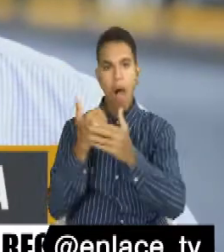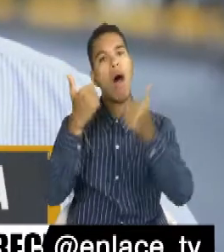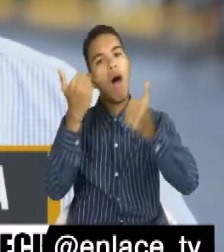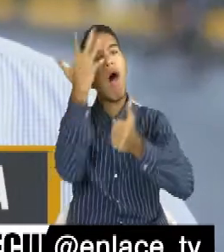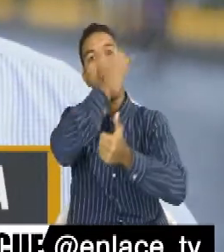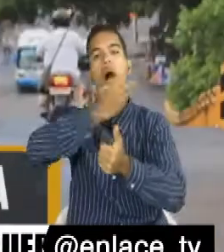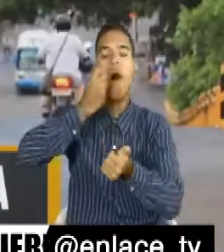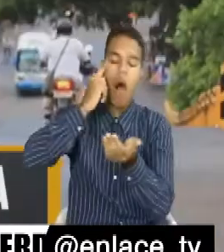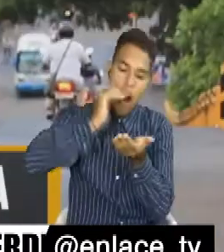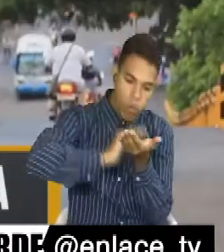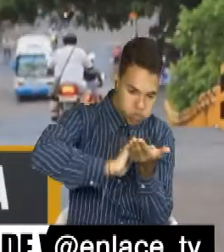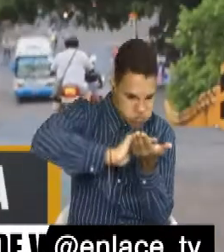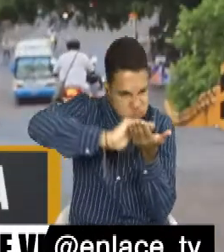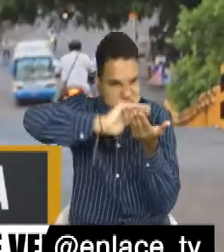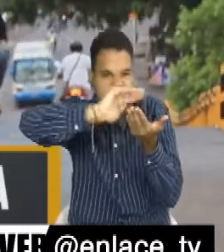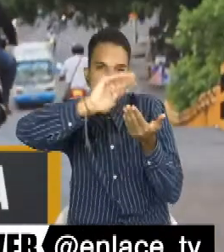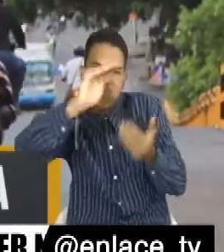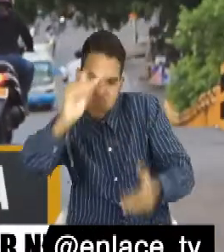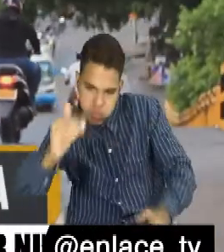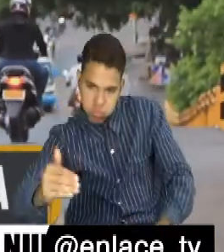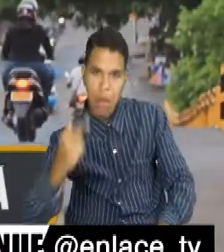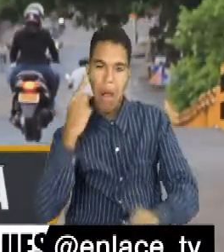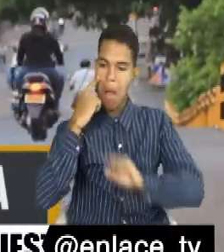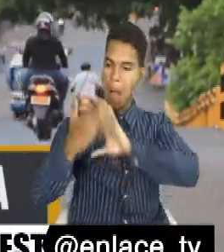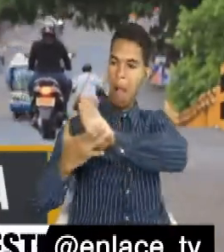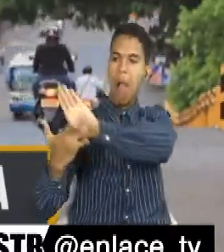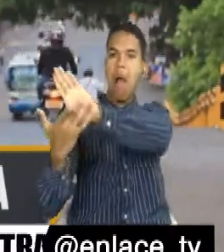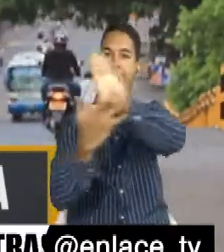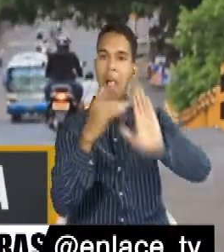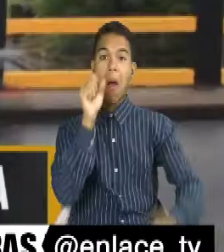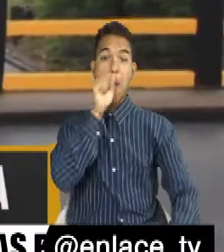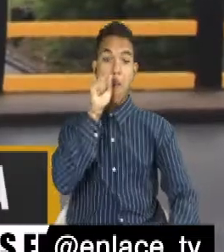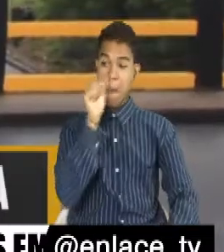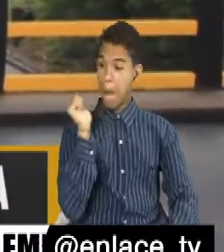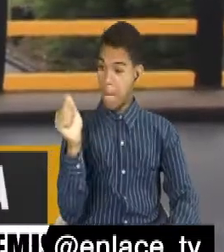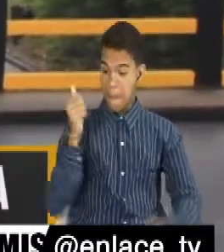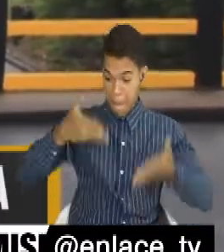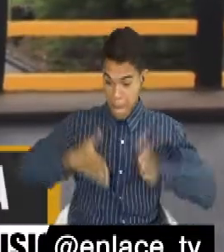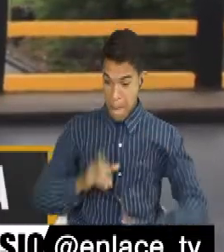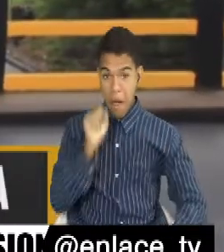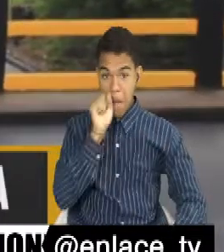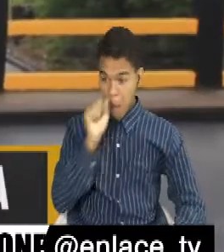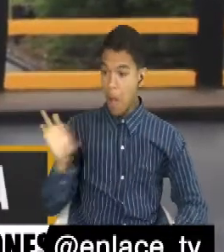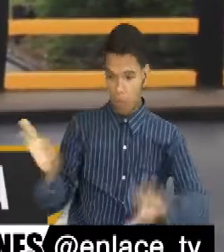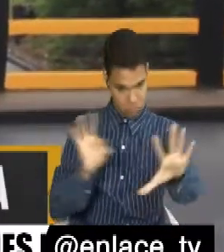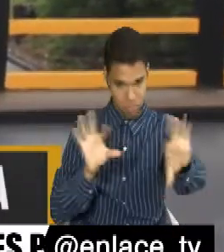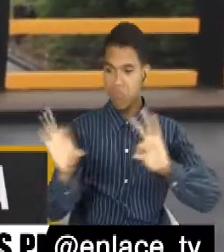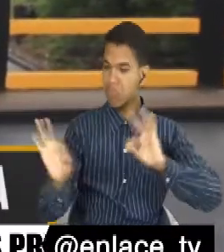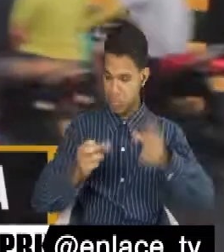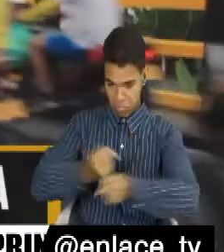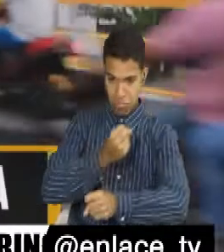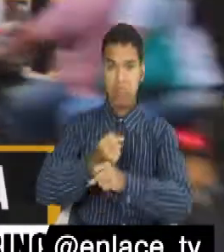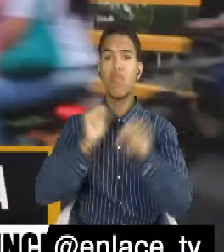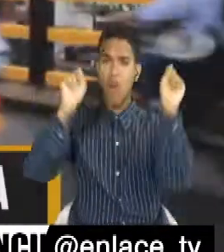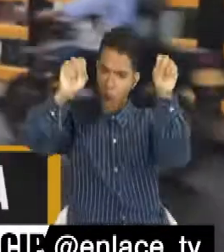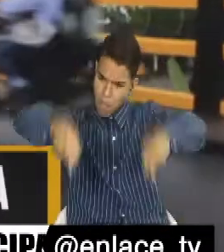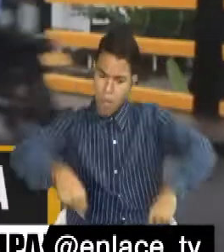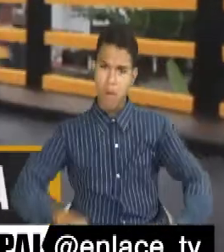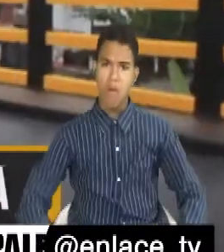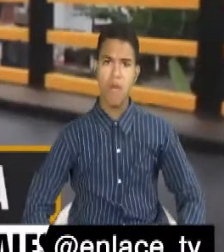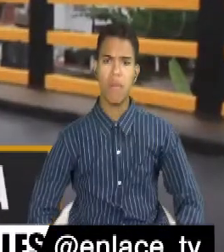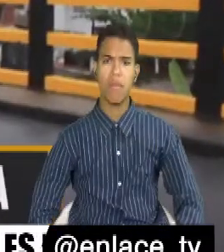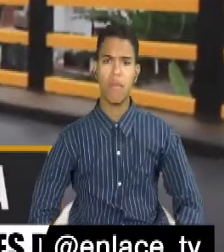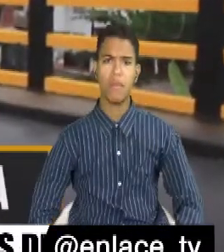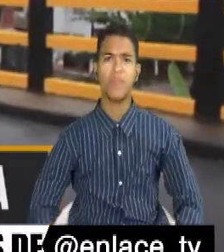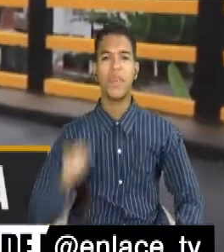realmente estamos demostrando de que con la gente de Barranca, con nosotros todos los barranqueños, podemos hacer y ejecutar obras. Sostuvo que la